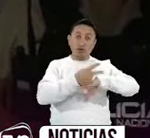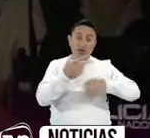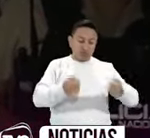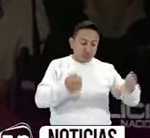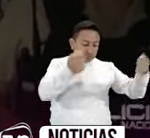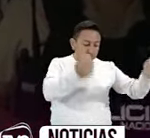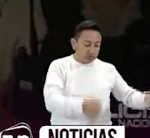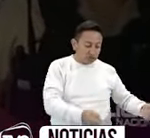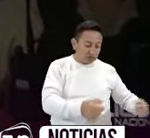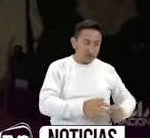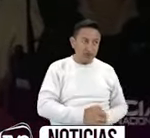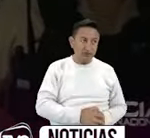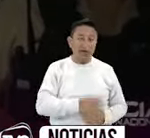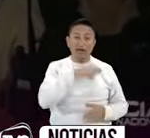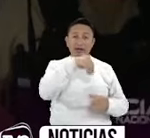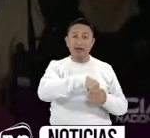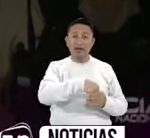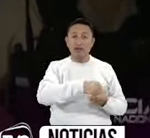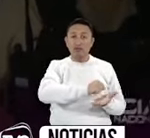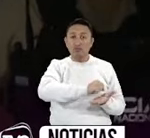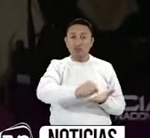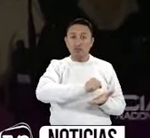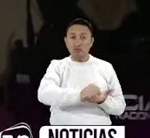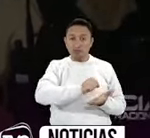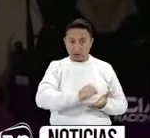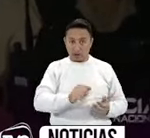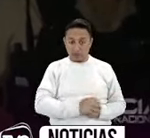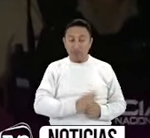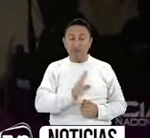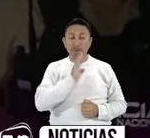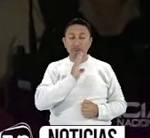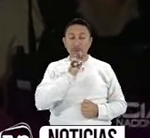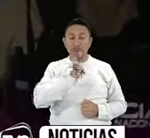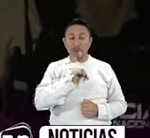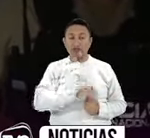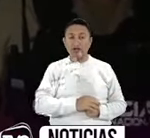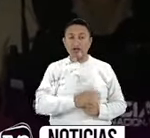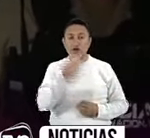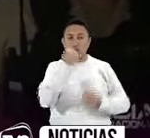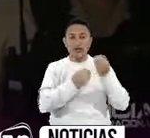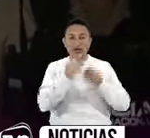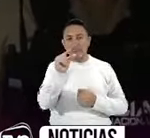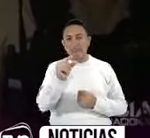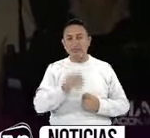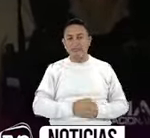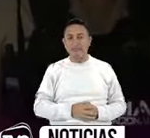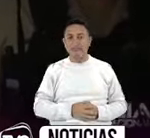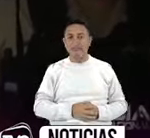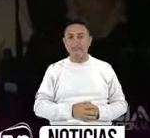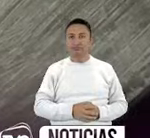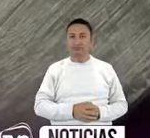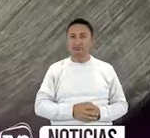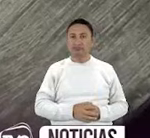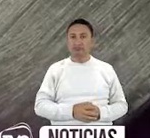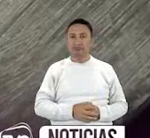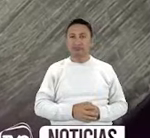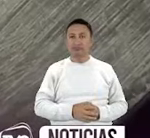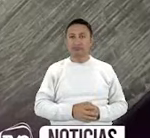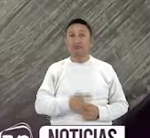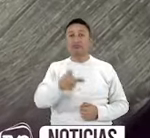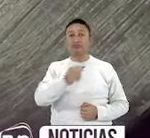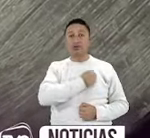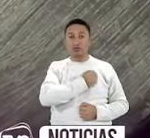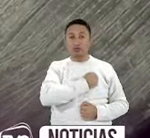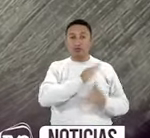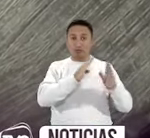el interior de una lavandería, llena de agua y con un poco de comida. Según la propietaria del inmueble, un vecino